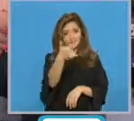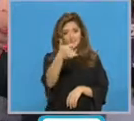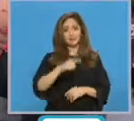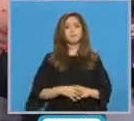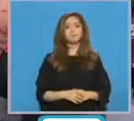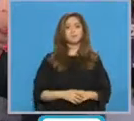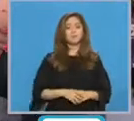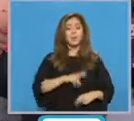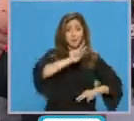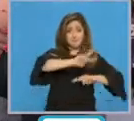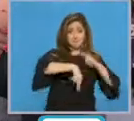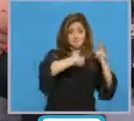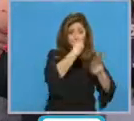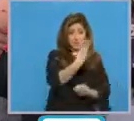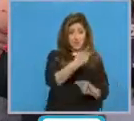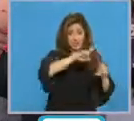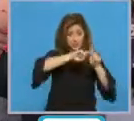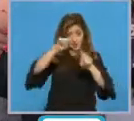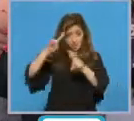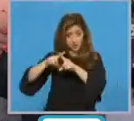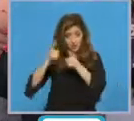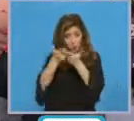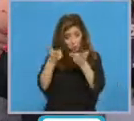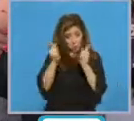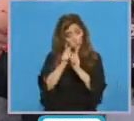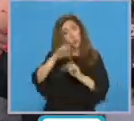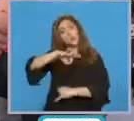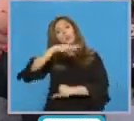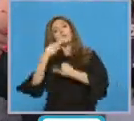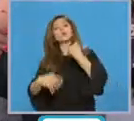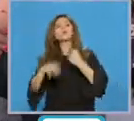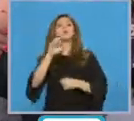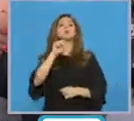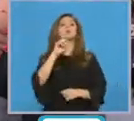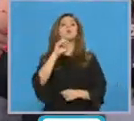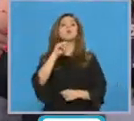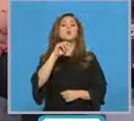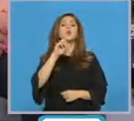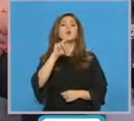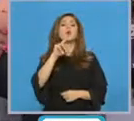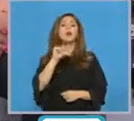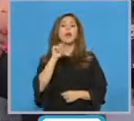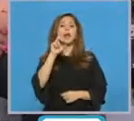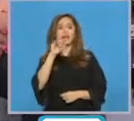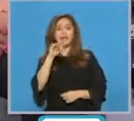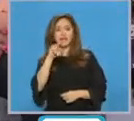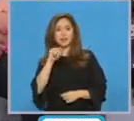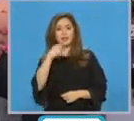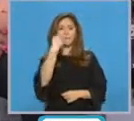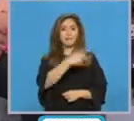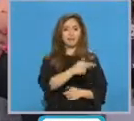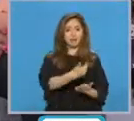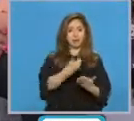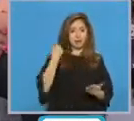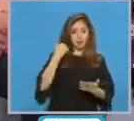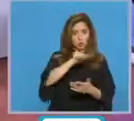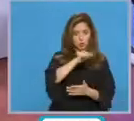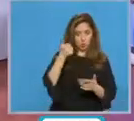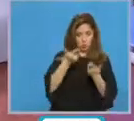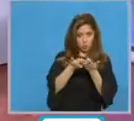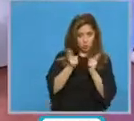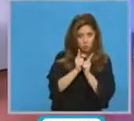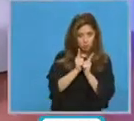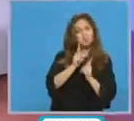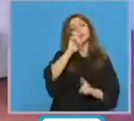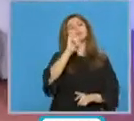grupos, ¿no? Sí, así Cierran con la Sonora Dinamita, pero sí. hay otros grupos antes, Así hay es. un Muy bien. locutor que ameniza. Qué Padre, qué padre.